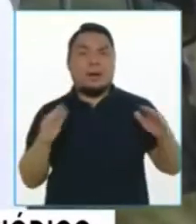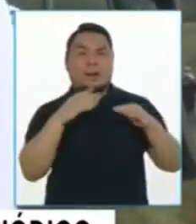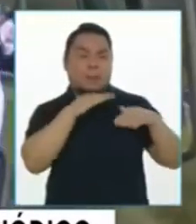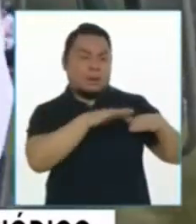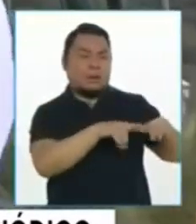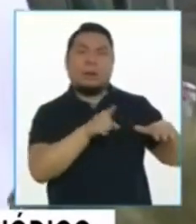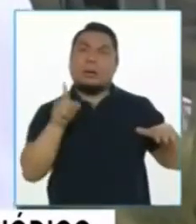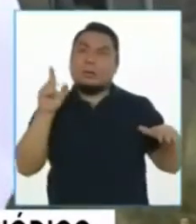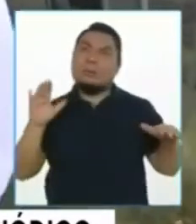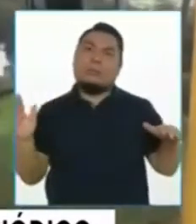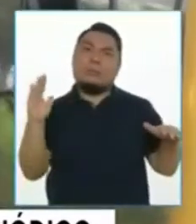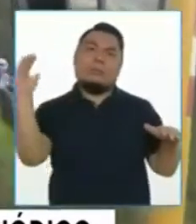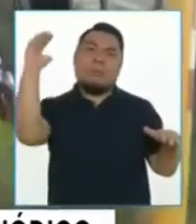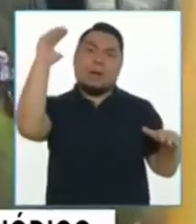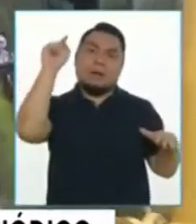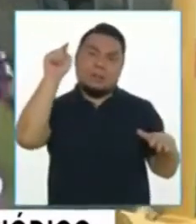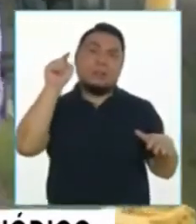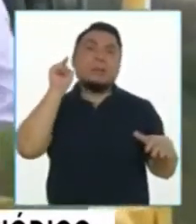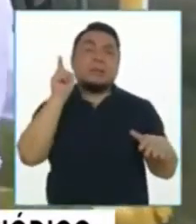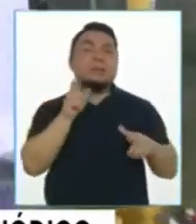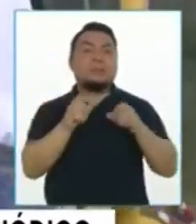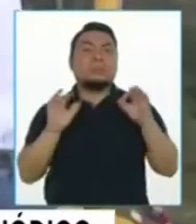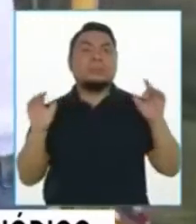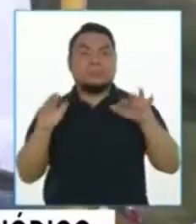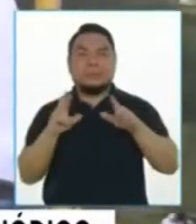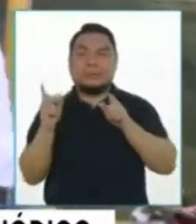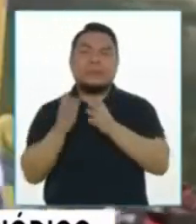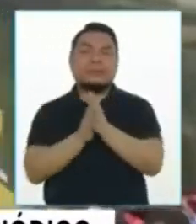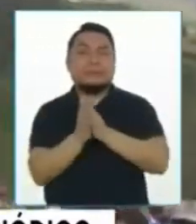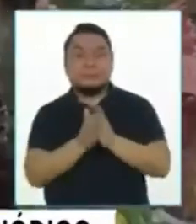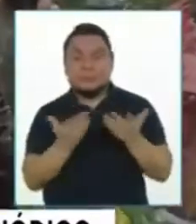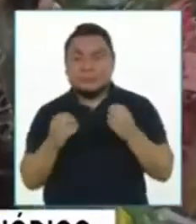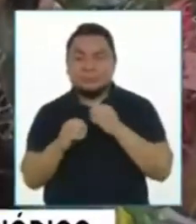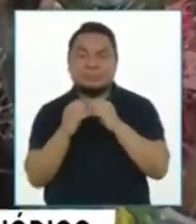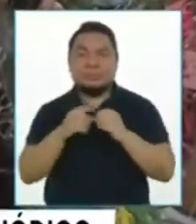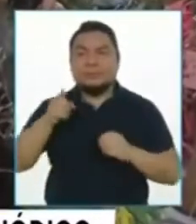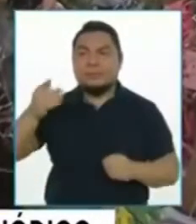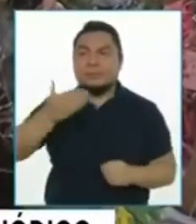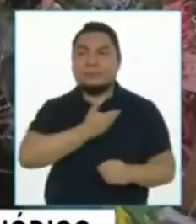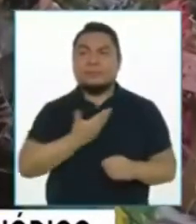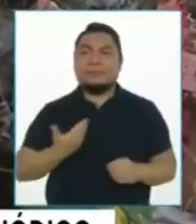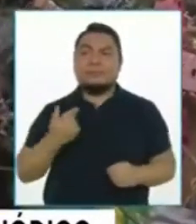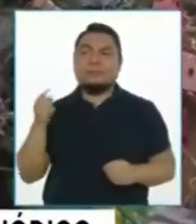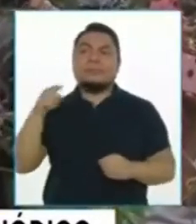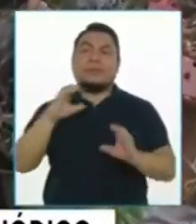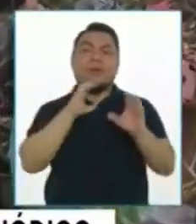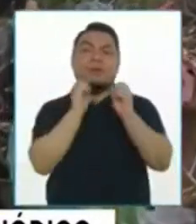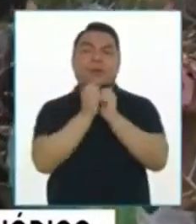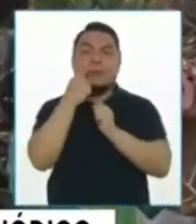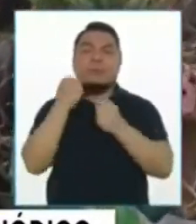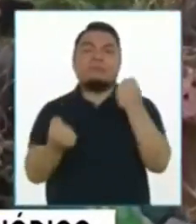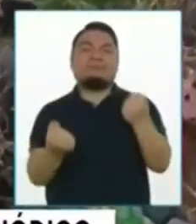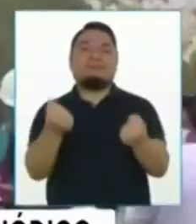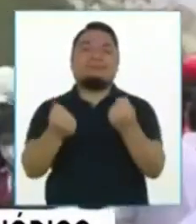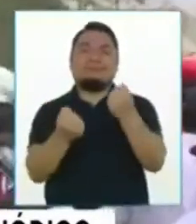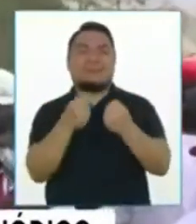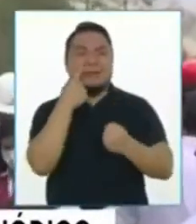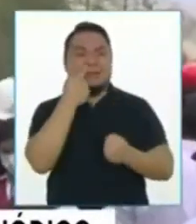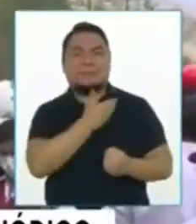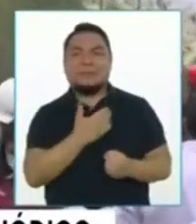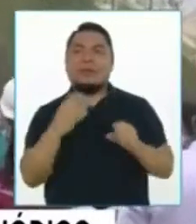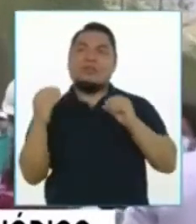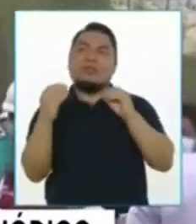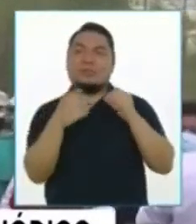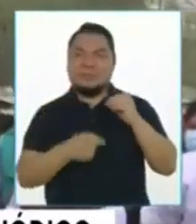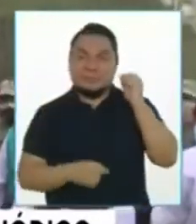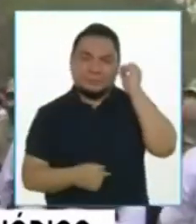ha generado la expectativa de los pobladores, y el mandatario viene conversando con este operador de esta maquinaria pesada